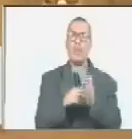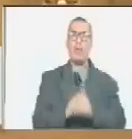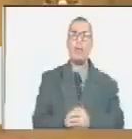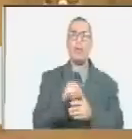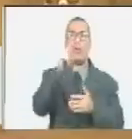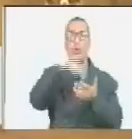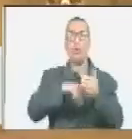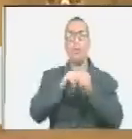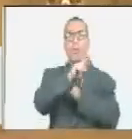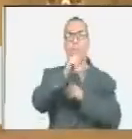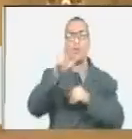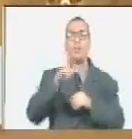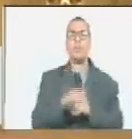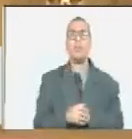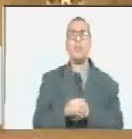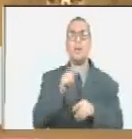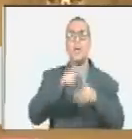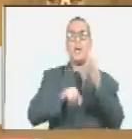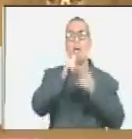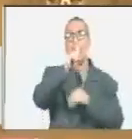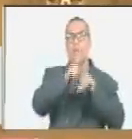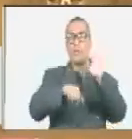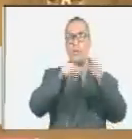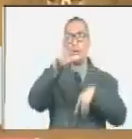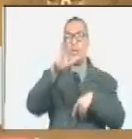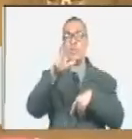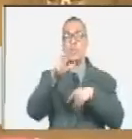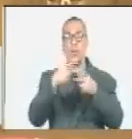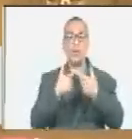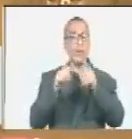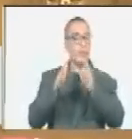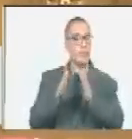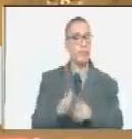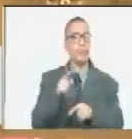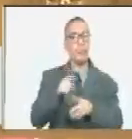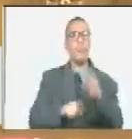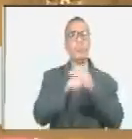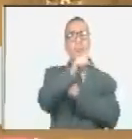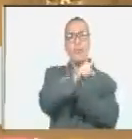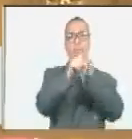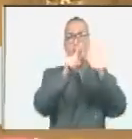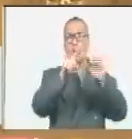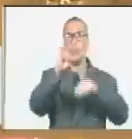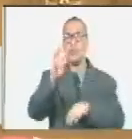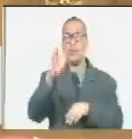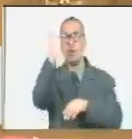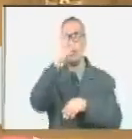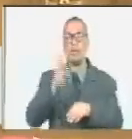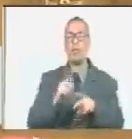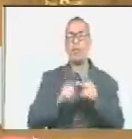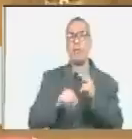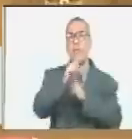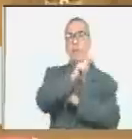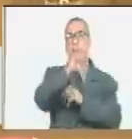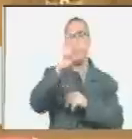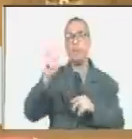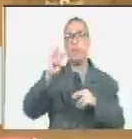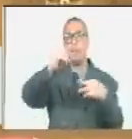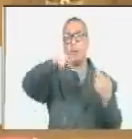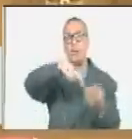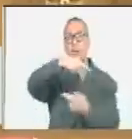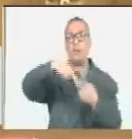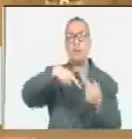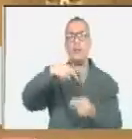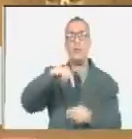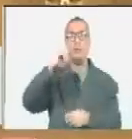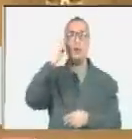del 2023. Años 213 de la independencia, 164 de la Federación y 24 de la